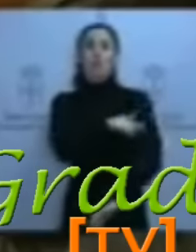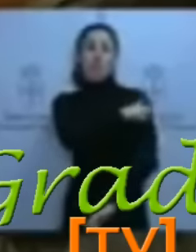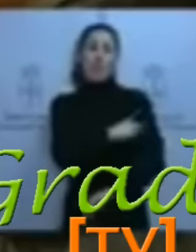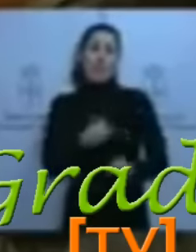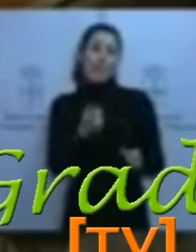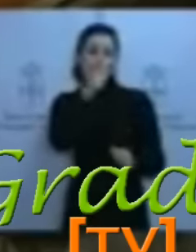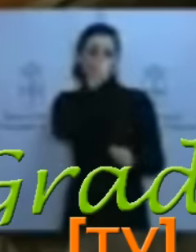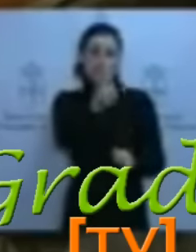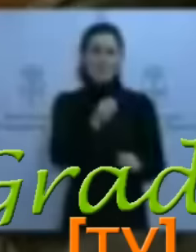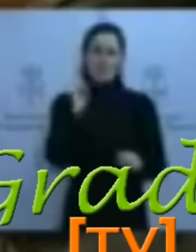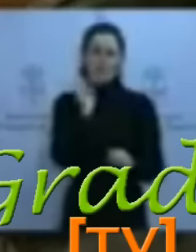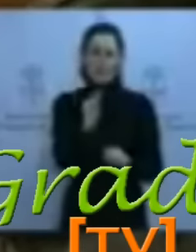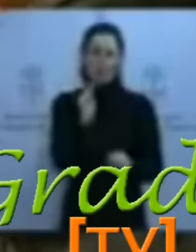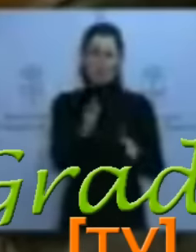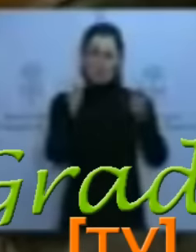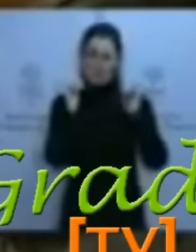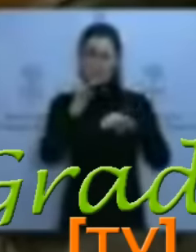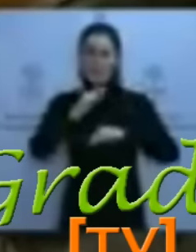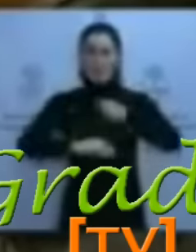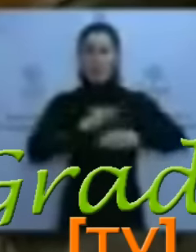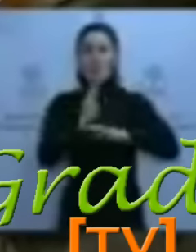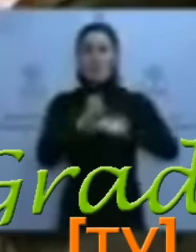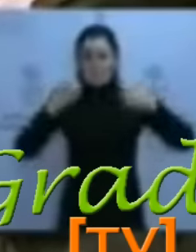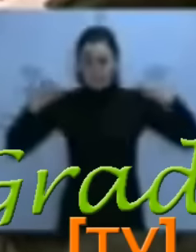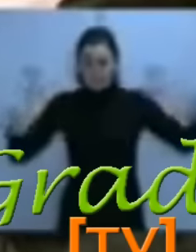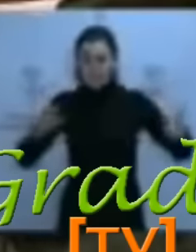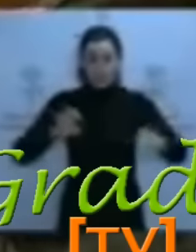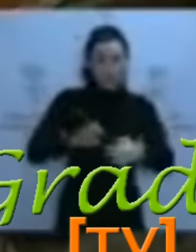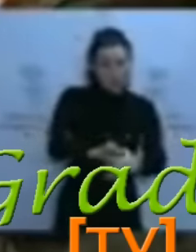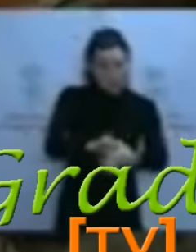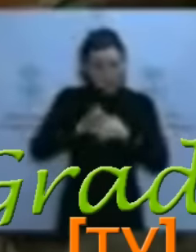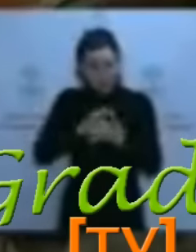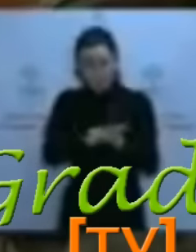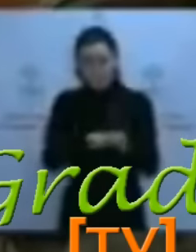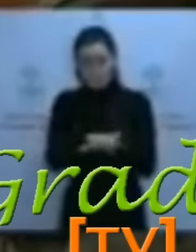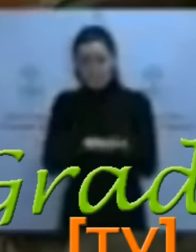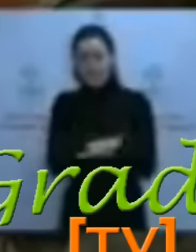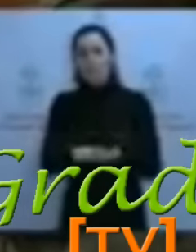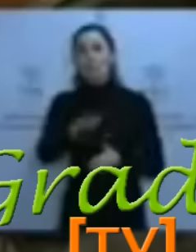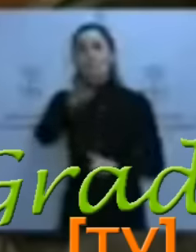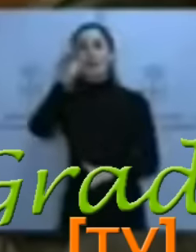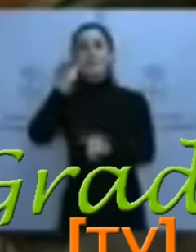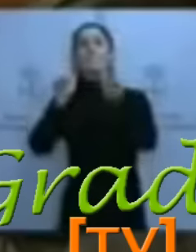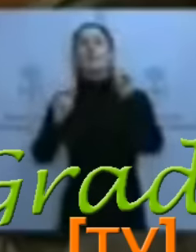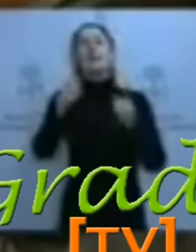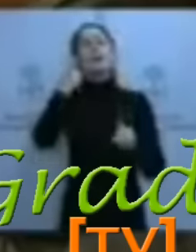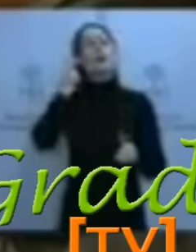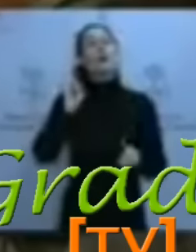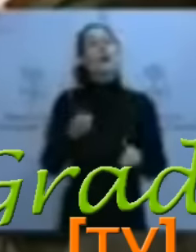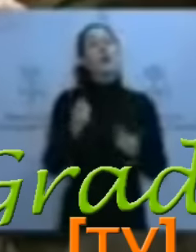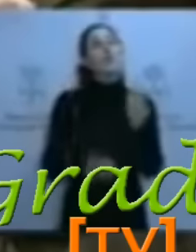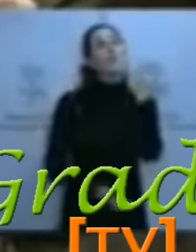preguntas preparadas para efectuar en el pleno a este respecto y fueron llamados al orden por la